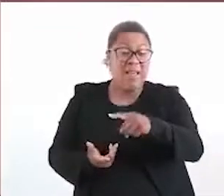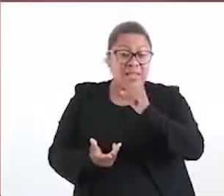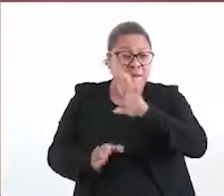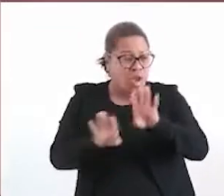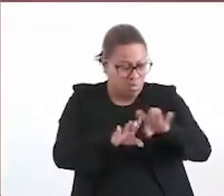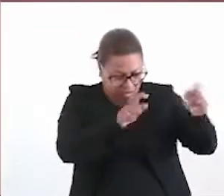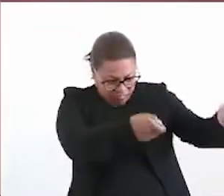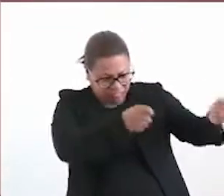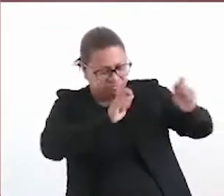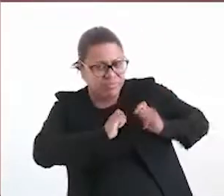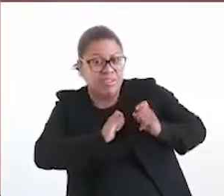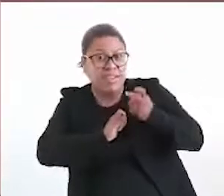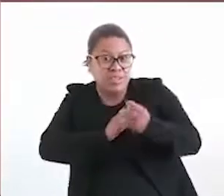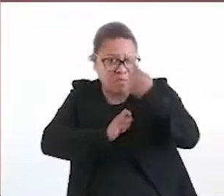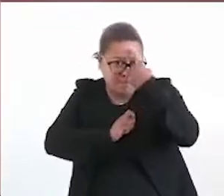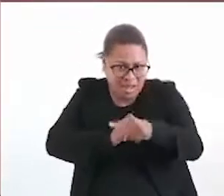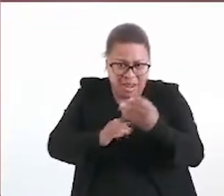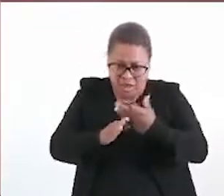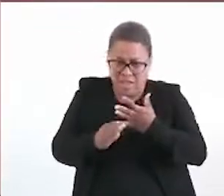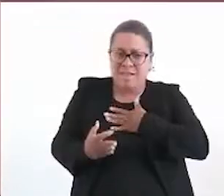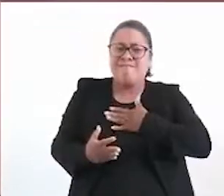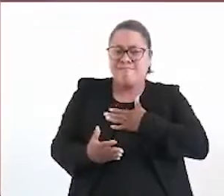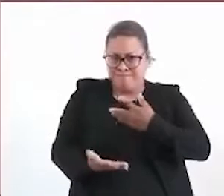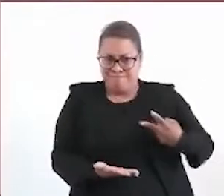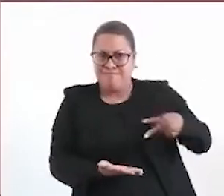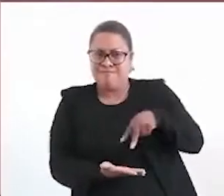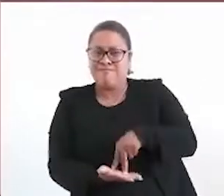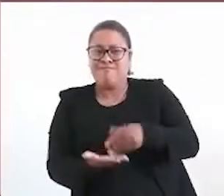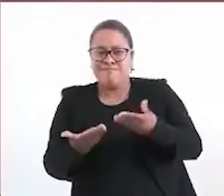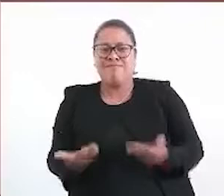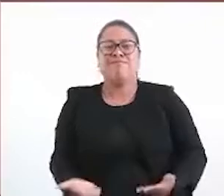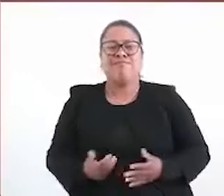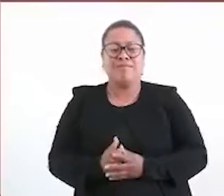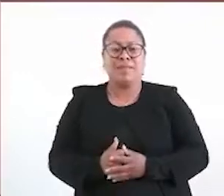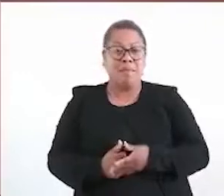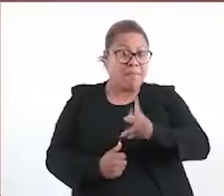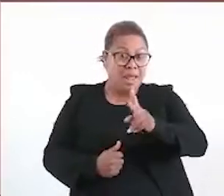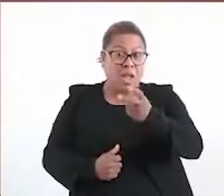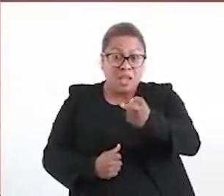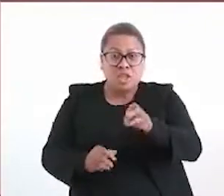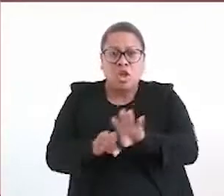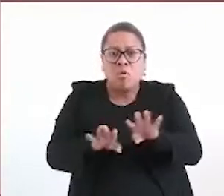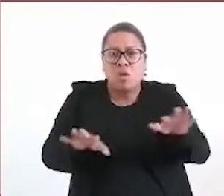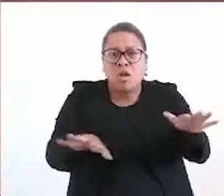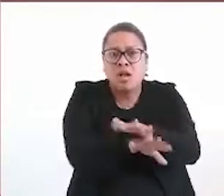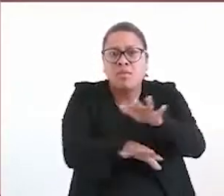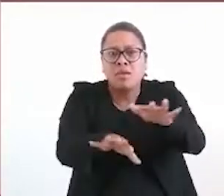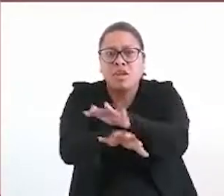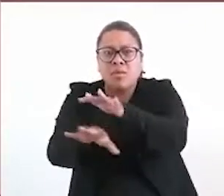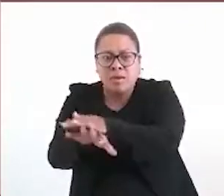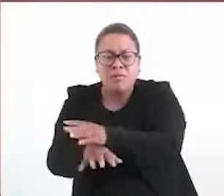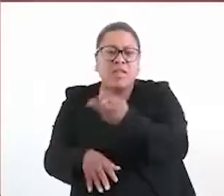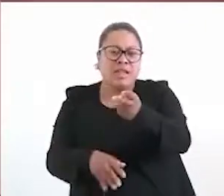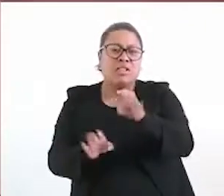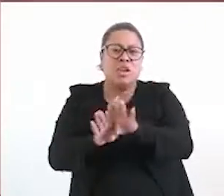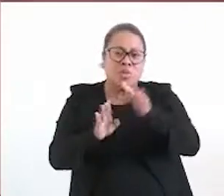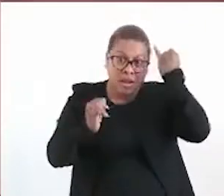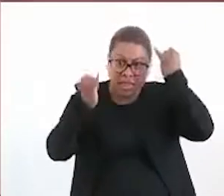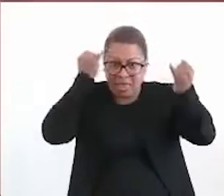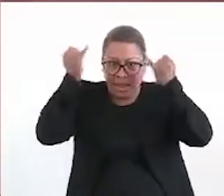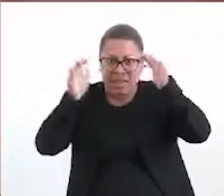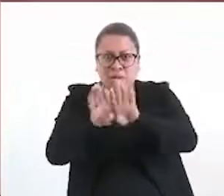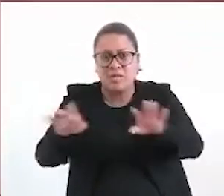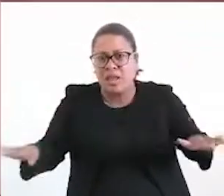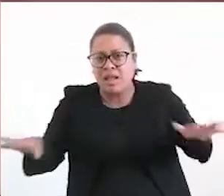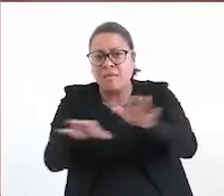cuyo legado ha permitido hoy que estemos aquí. Sin embargo, ninguno de estos cambios hubieran sido posibles si esas ideas no se